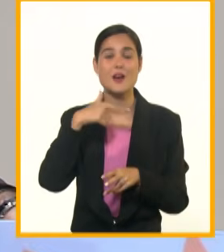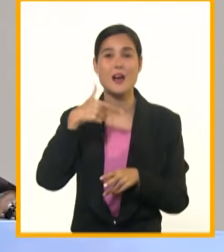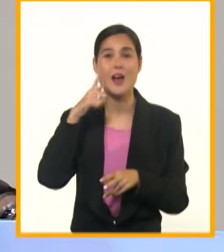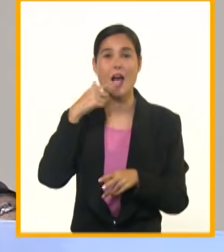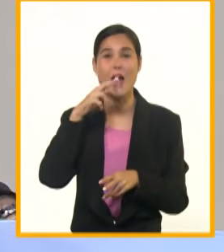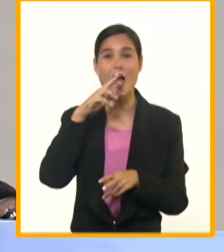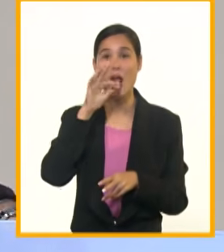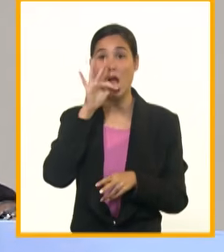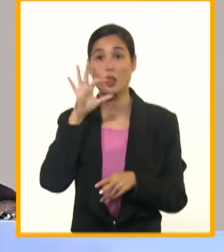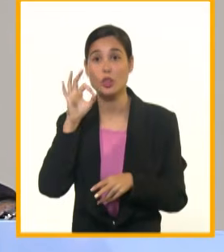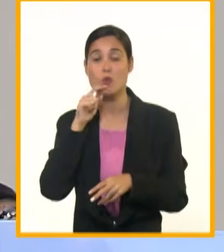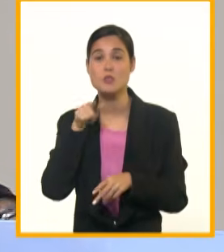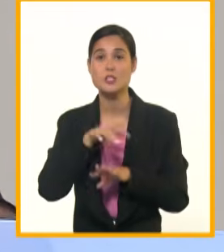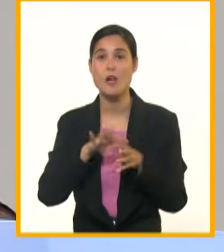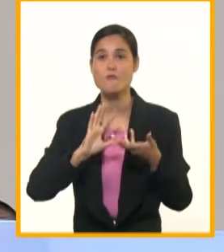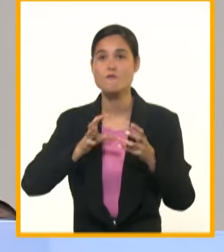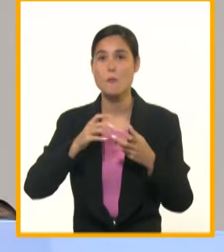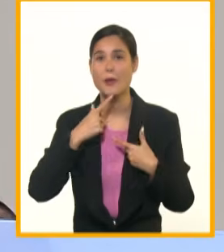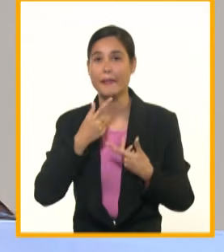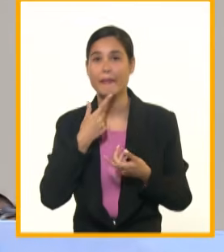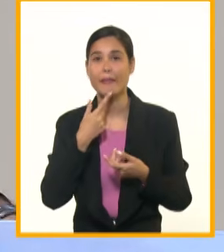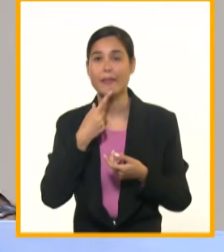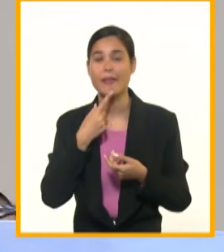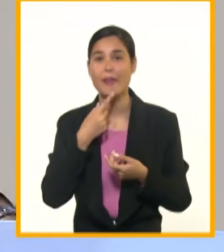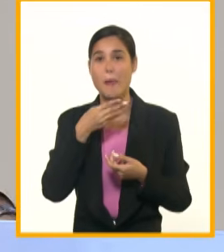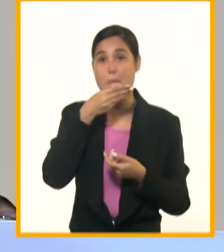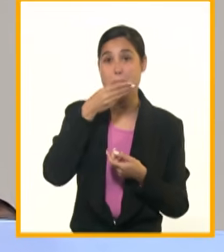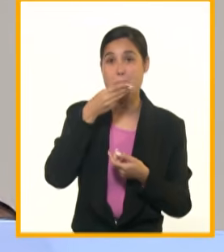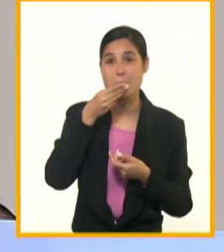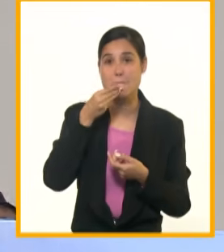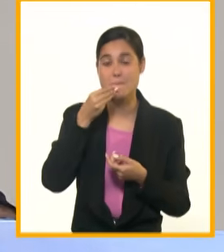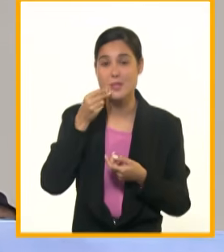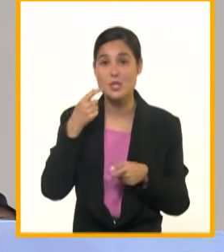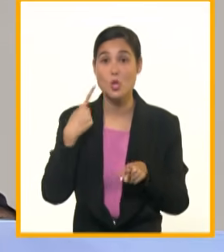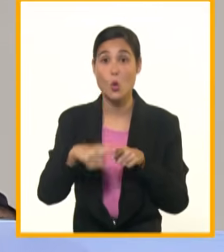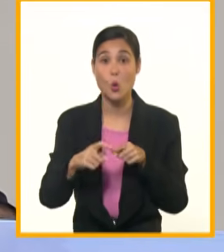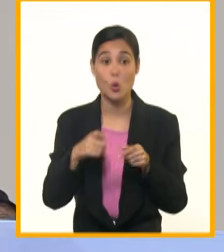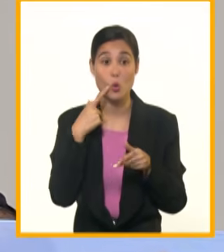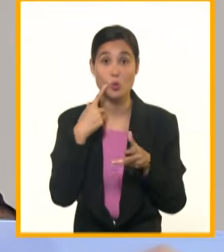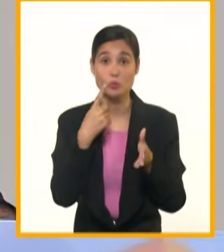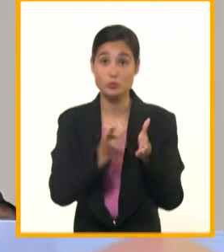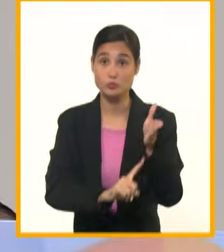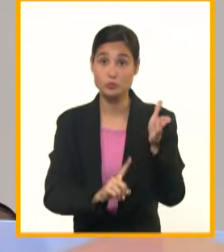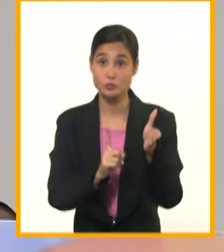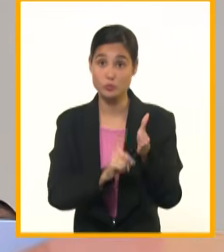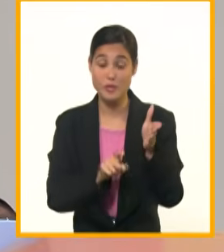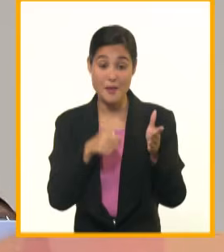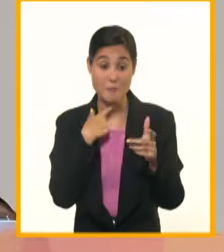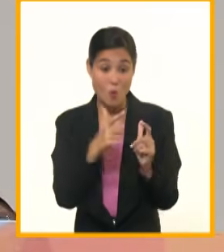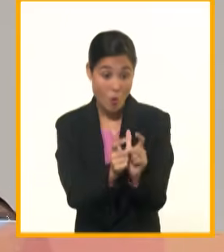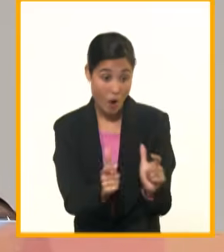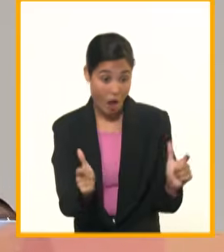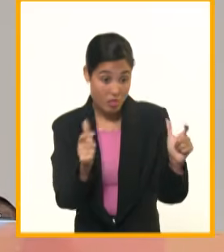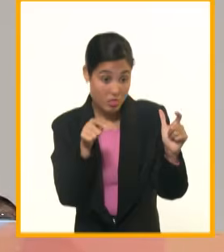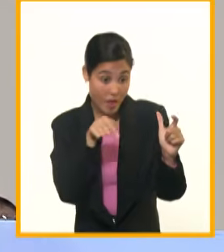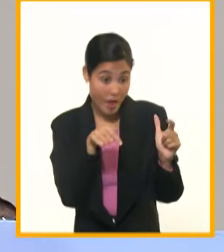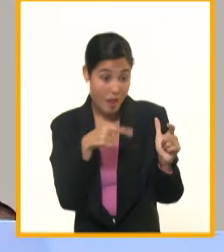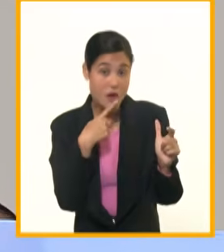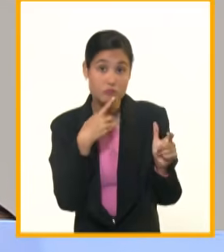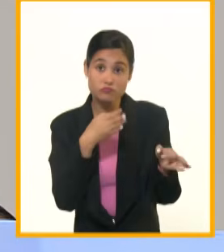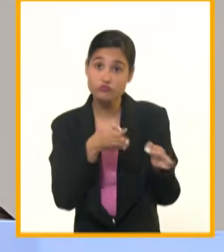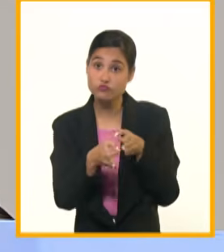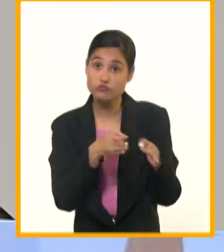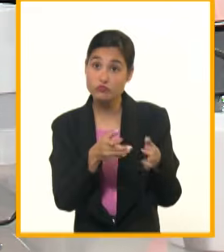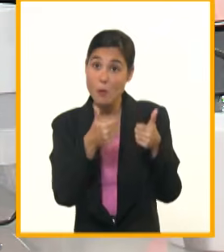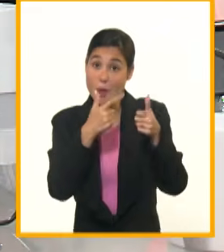lograr los derivados y la producción de energía, que en cualquiera de los casos, siempre que funcionen las calderas, van a producir energía para mitigar un poco